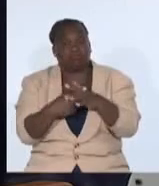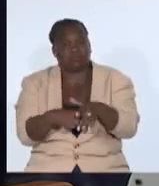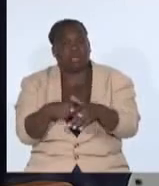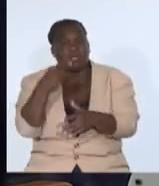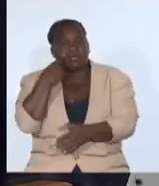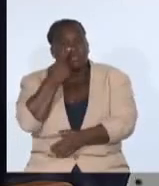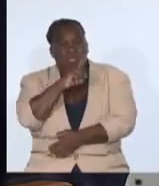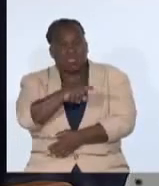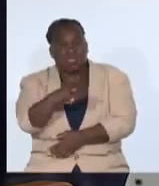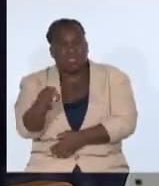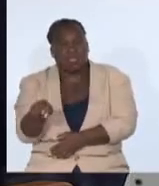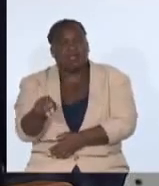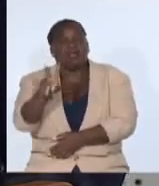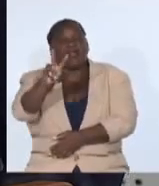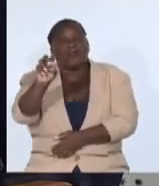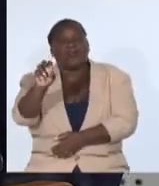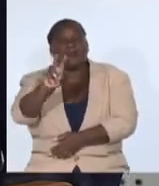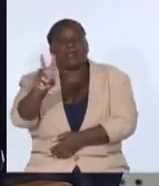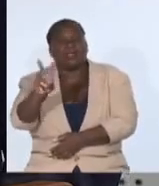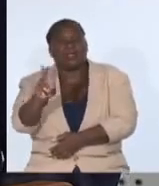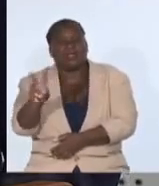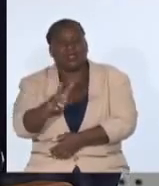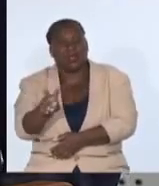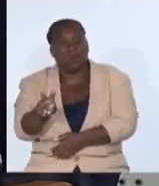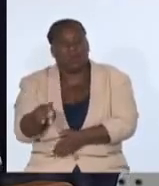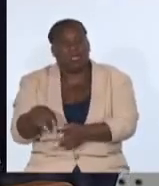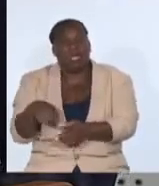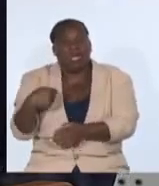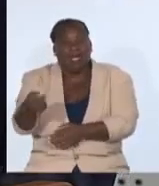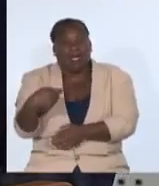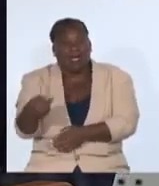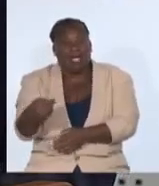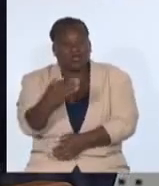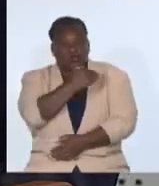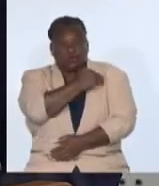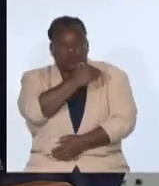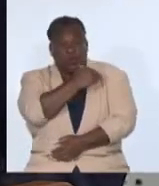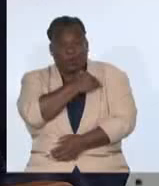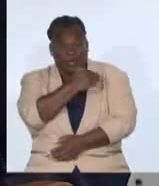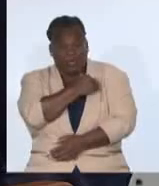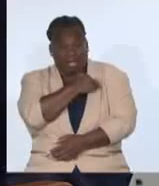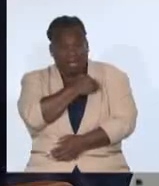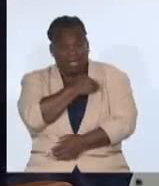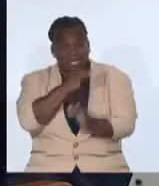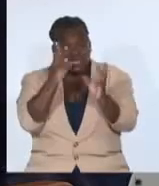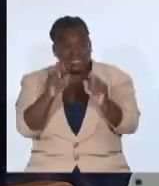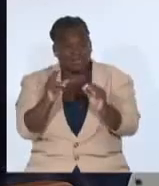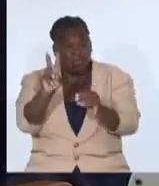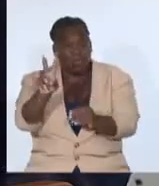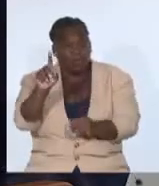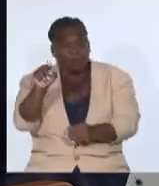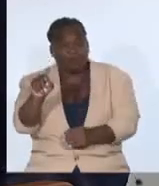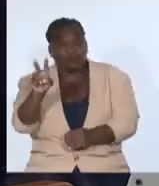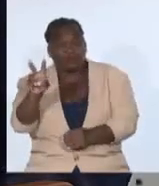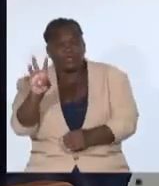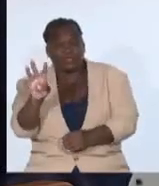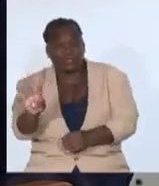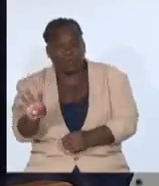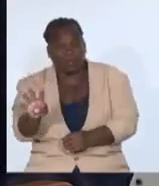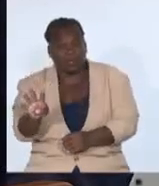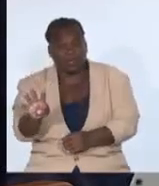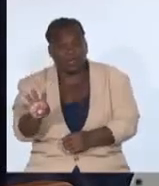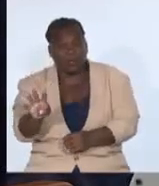solo en 2022 el gasto militar mundial alcanzó la cifras récord de dos coma 24 billones o sea